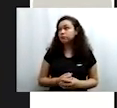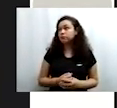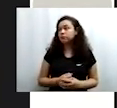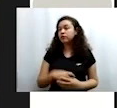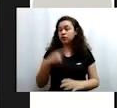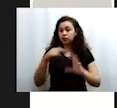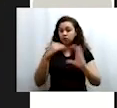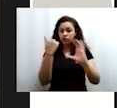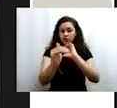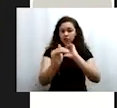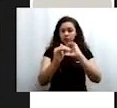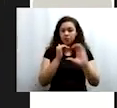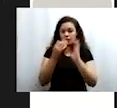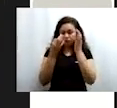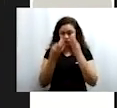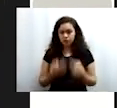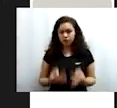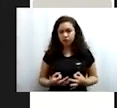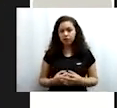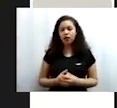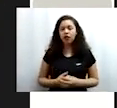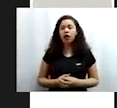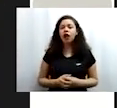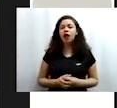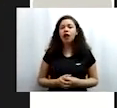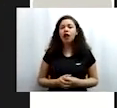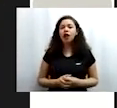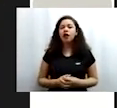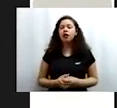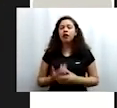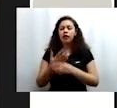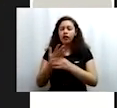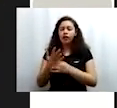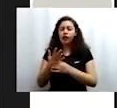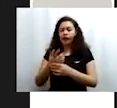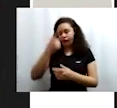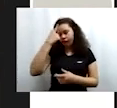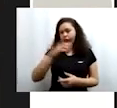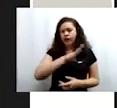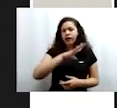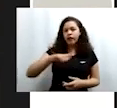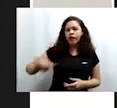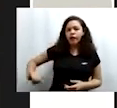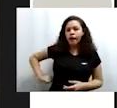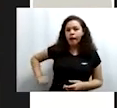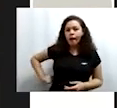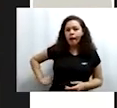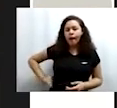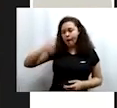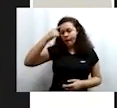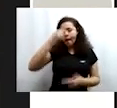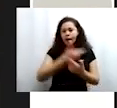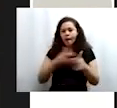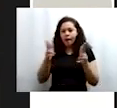los formales también nos dicen que son los de interés general para lo de recursos humanos,